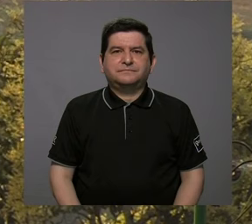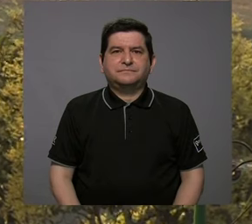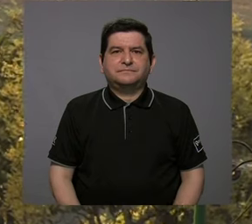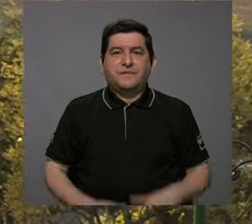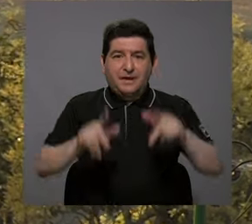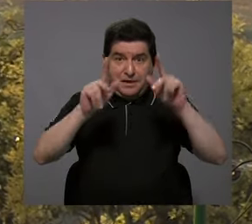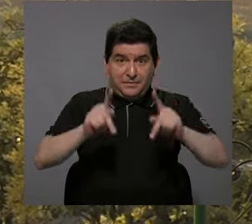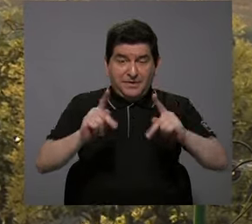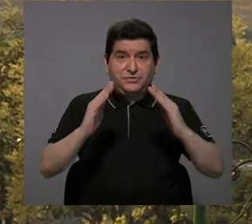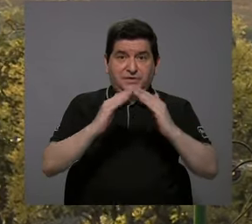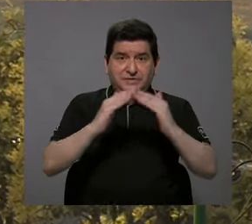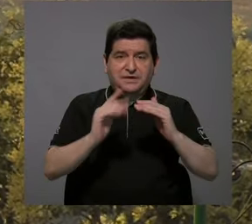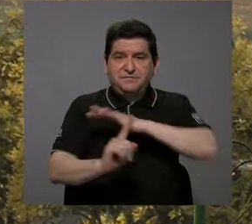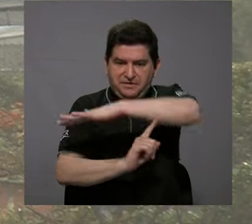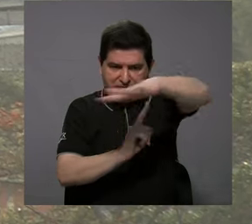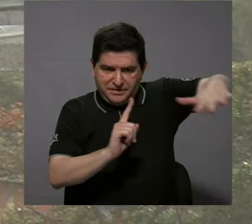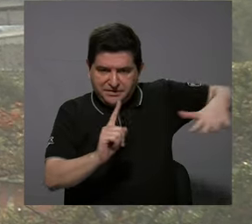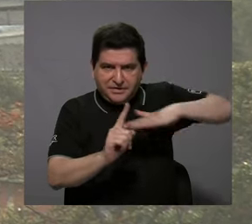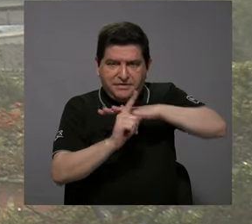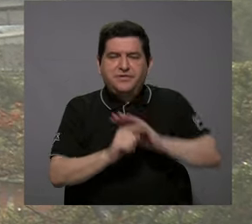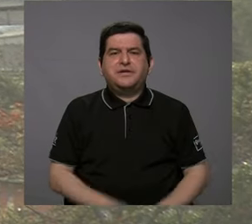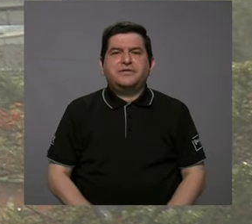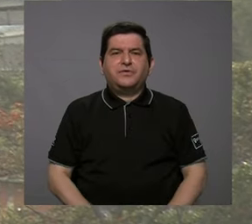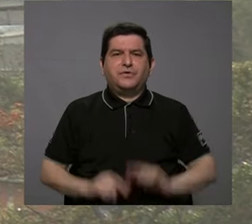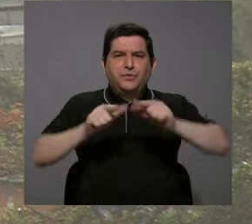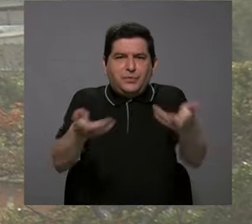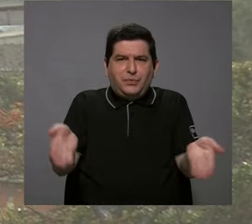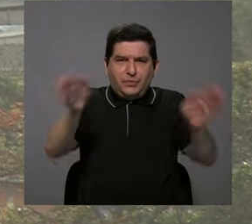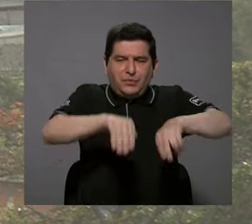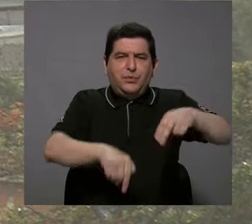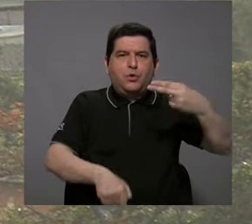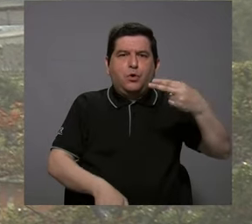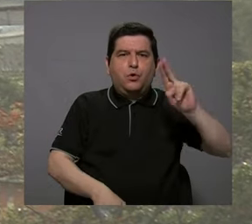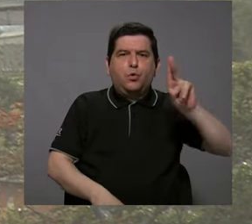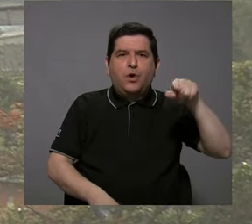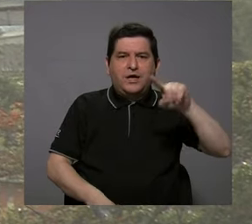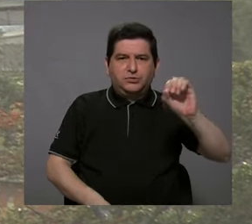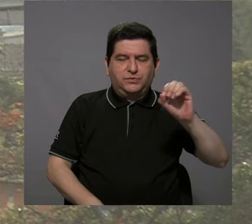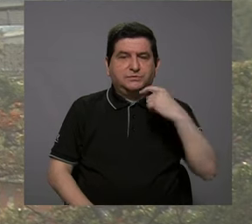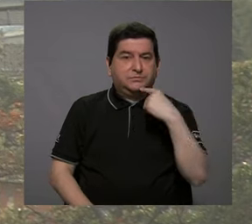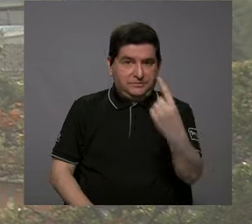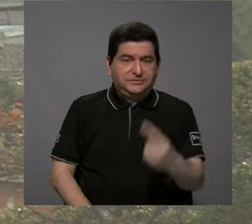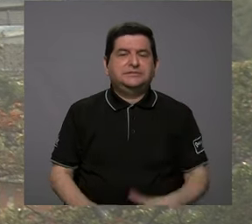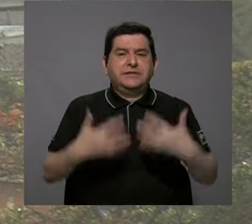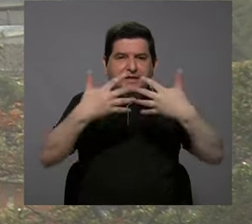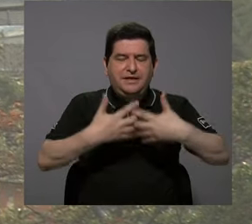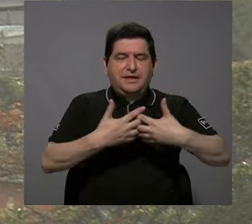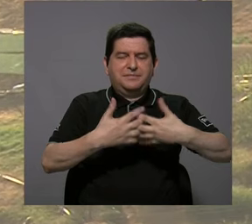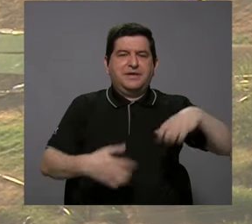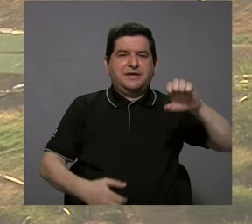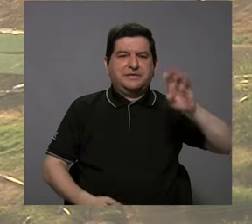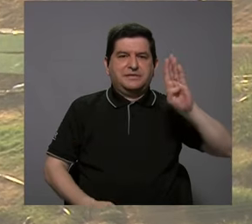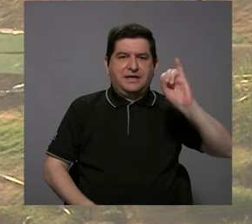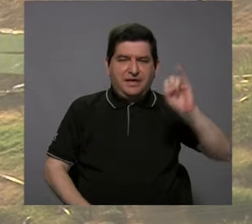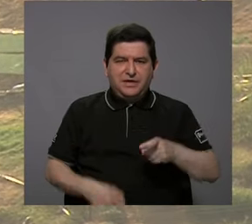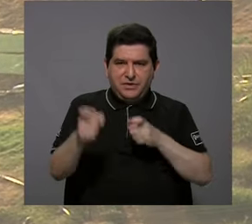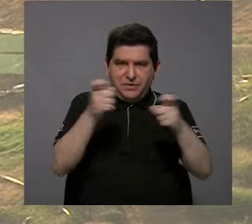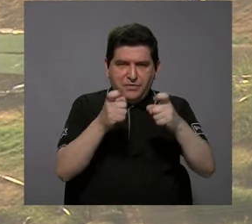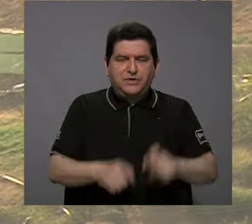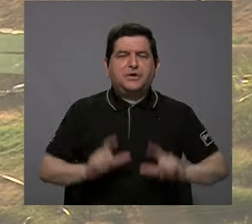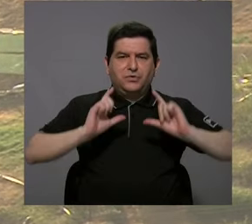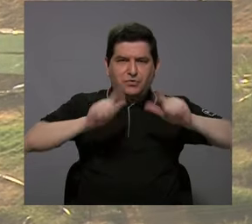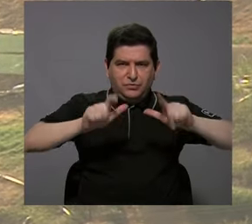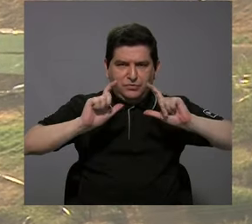habitantes de los alrededores del relleno sanitario el guaso afirmaron que la empresa Evi que maneja los